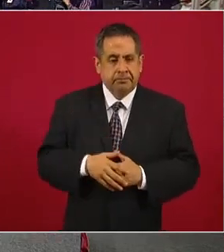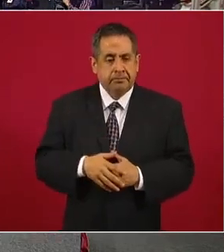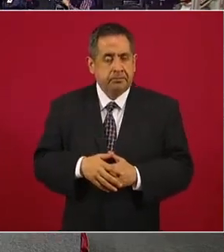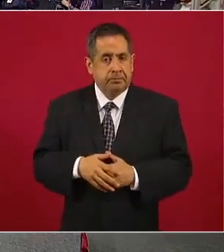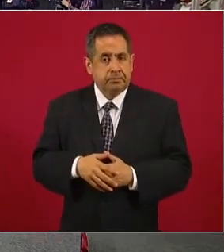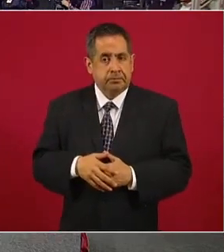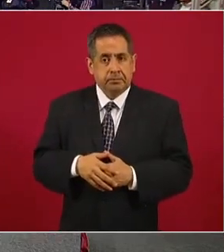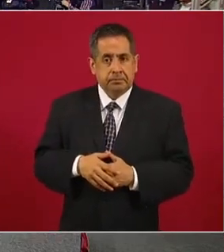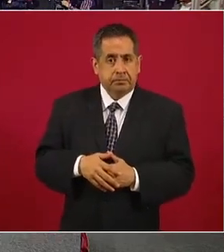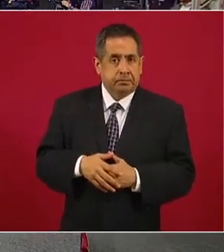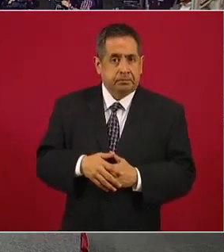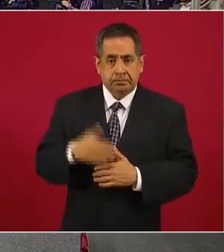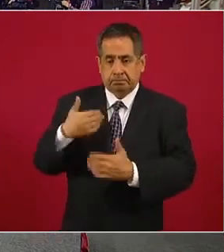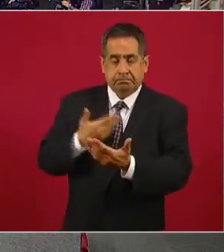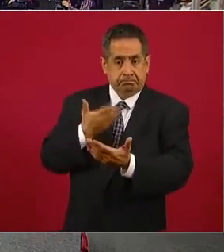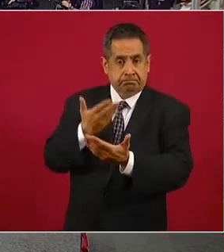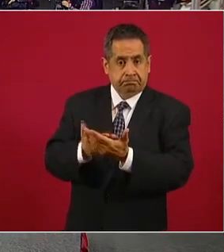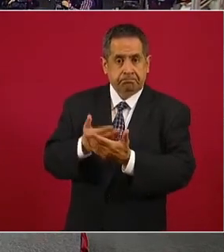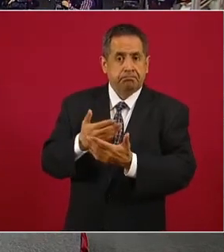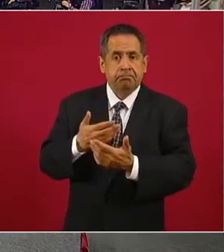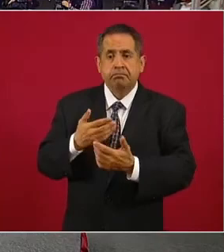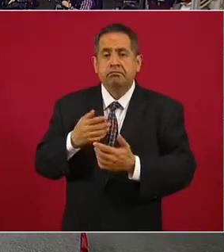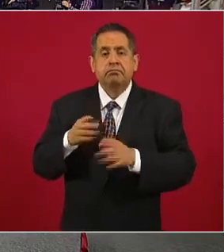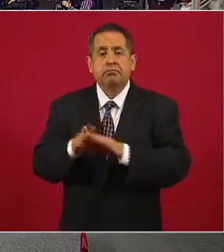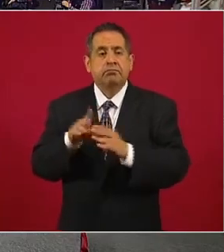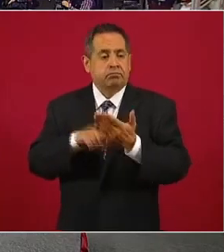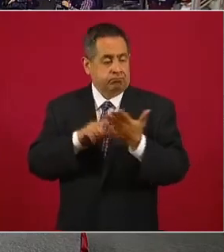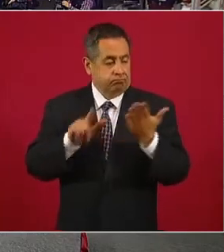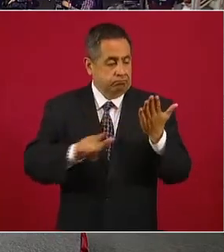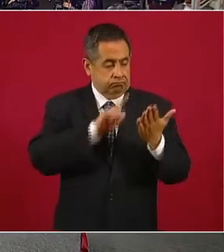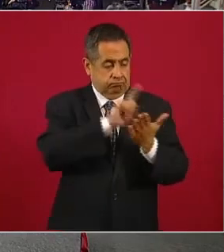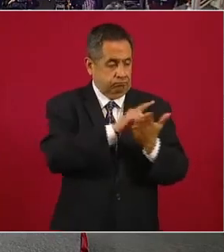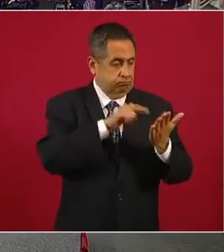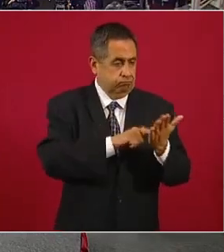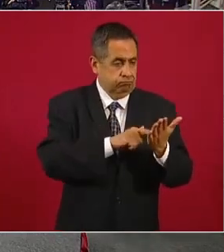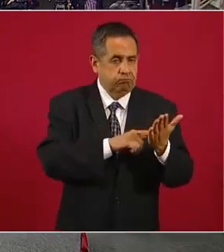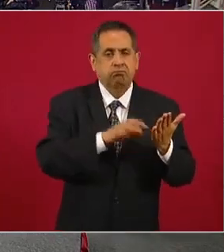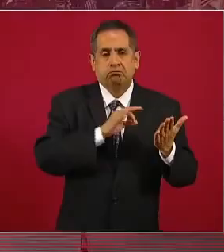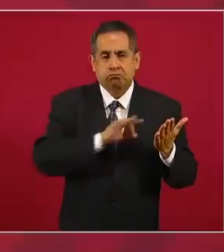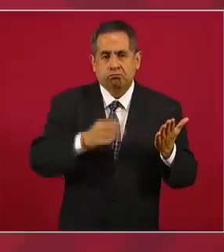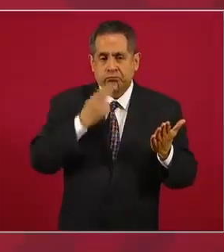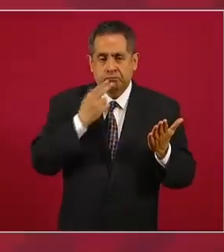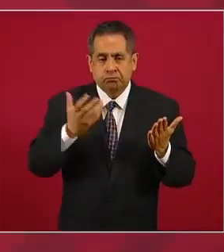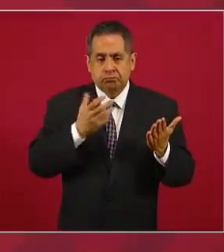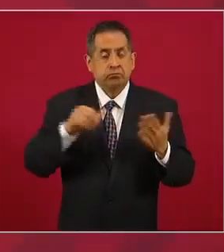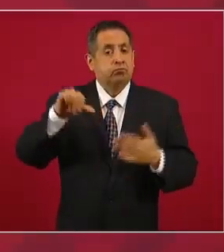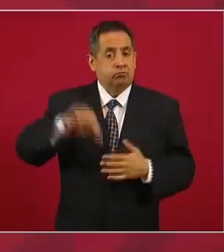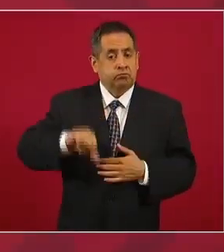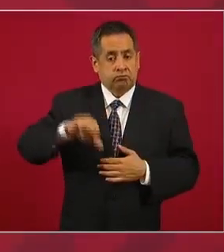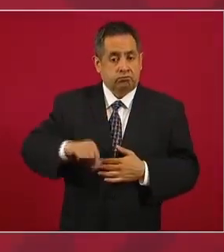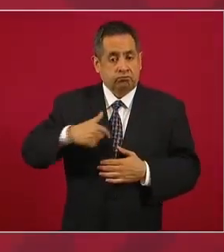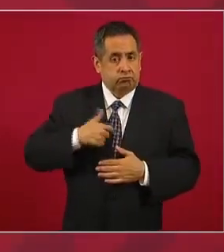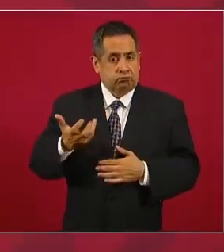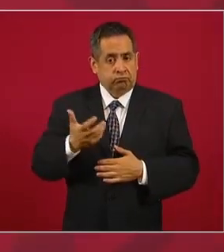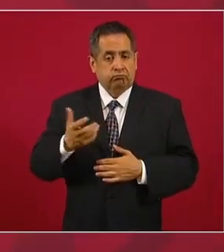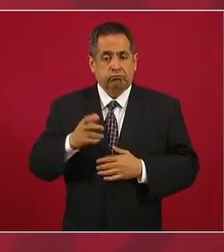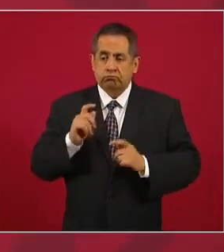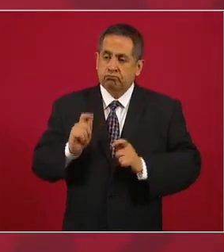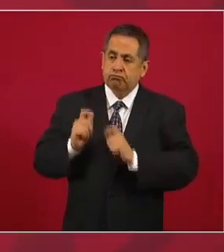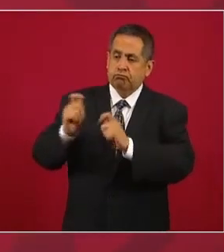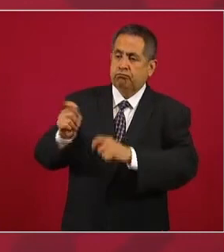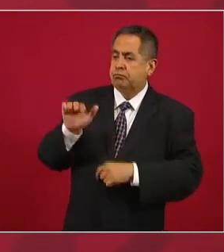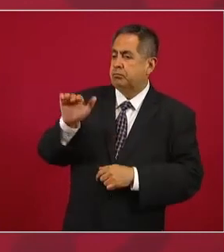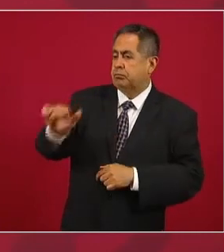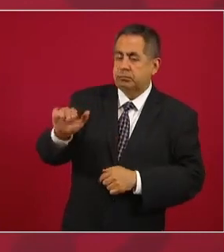presentar de conformidad con la ley el día de hoy al Senado